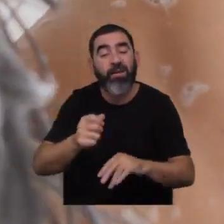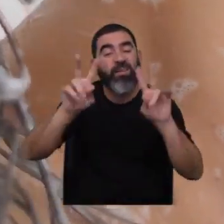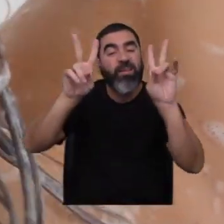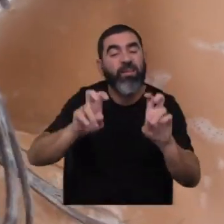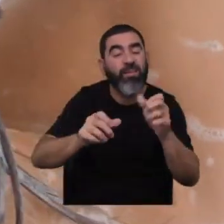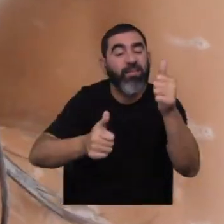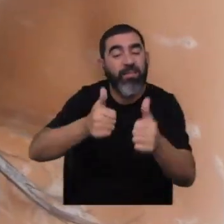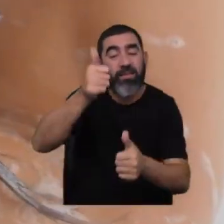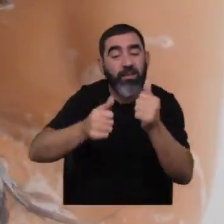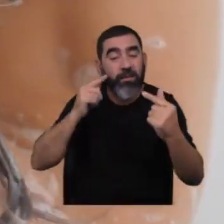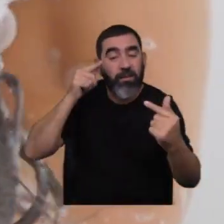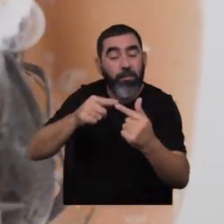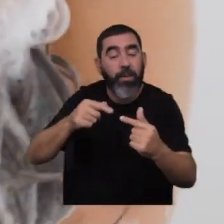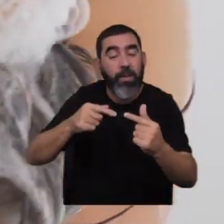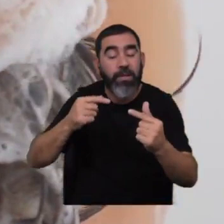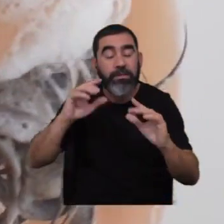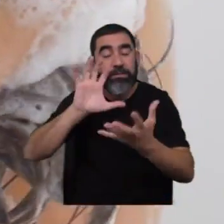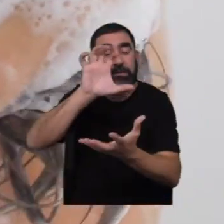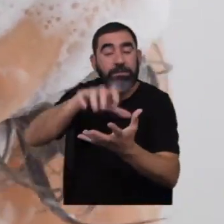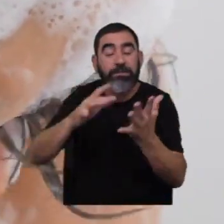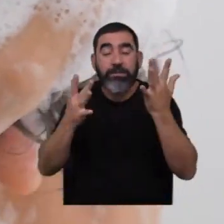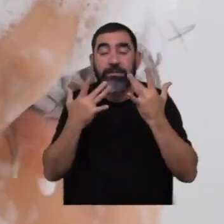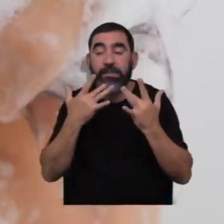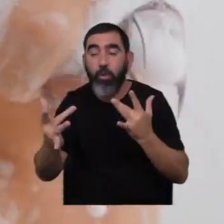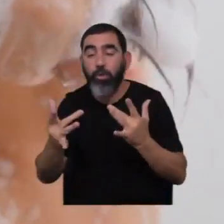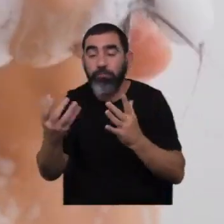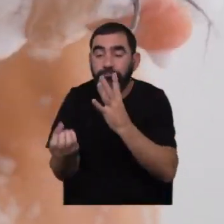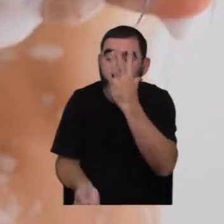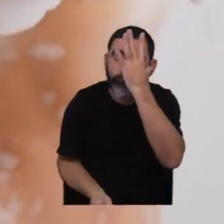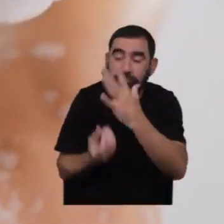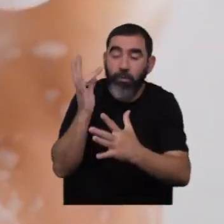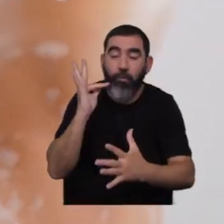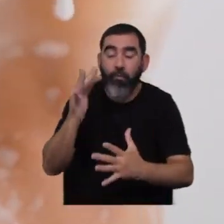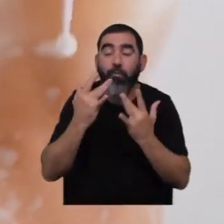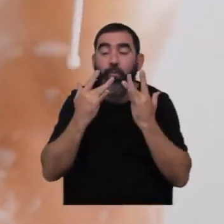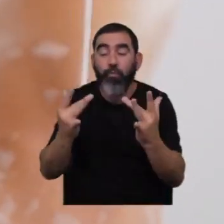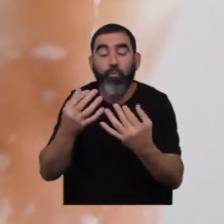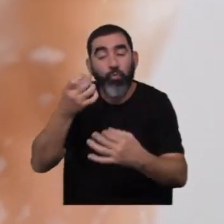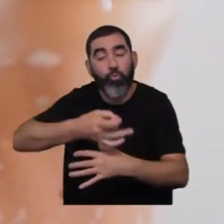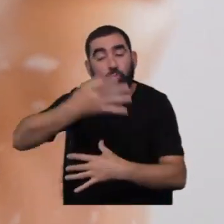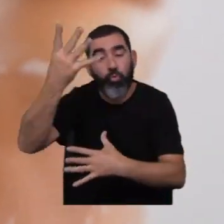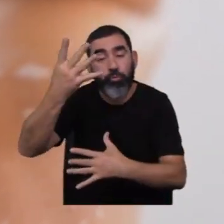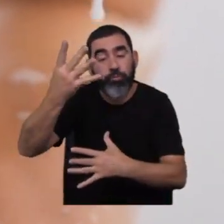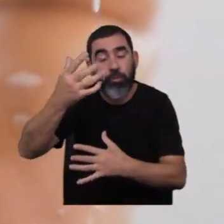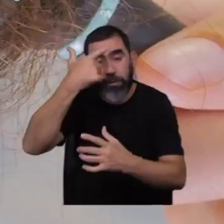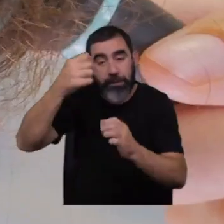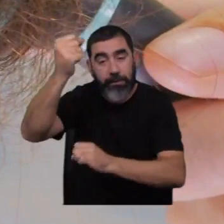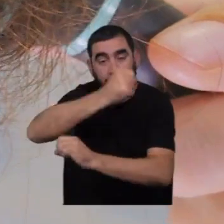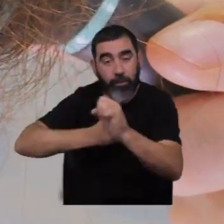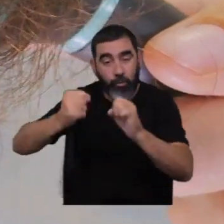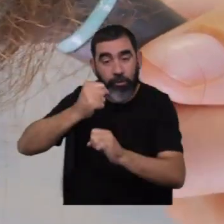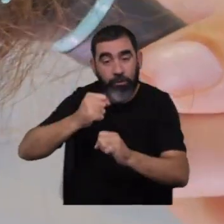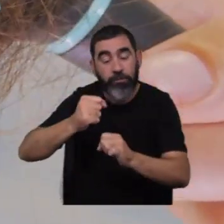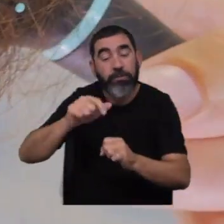del concurso estaba enfocada en salones de belleza con el lema Reinventar el futuro de la belleza profesional mediante la tecnología. Sobre